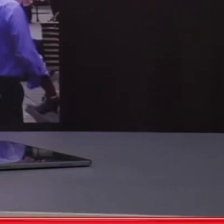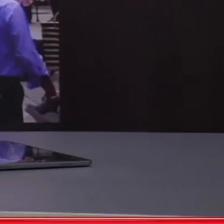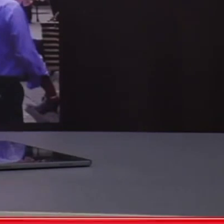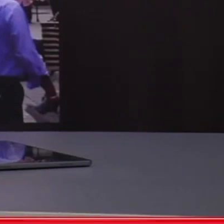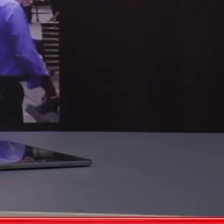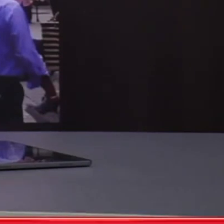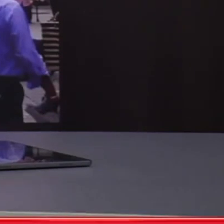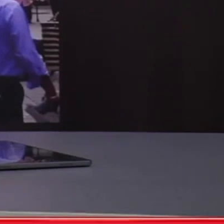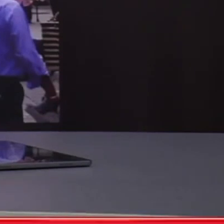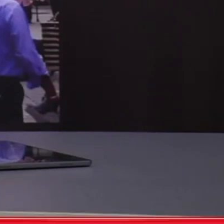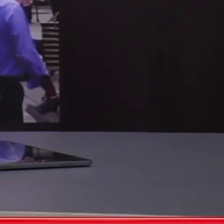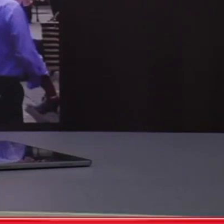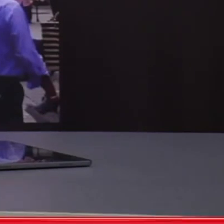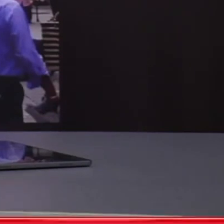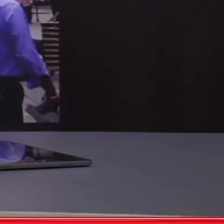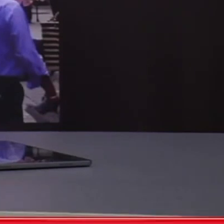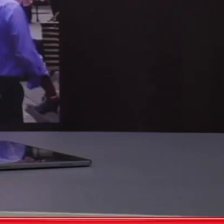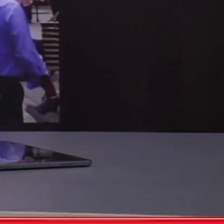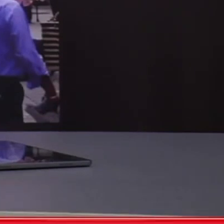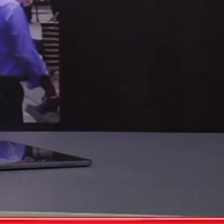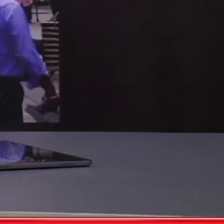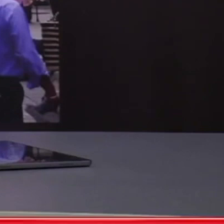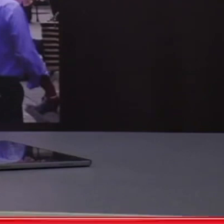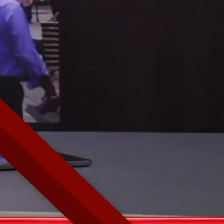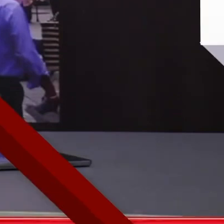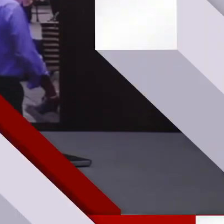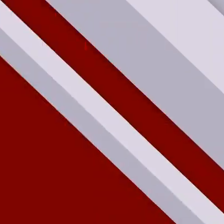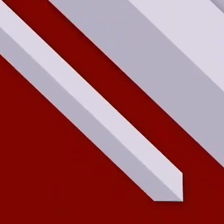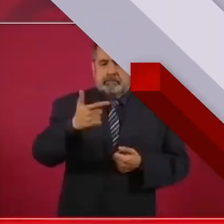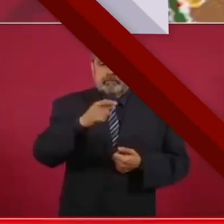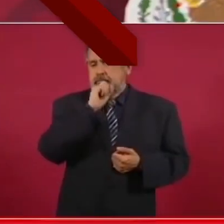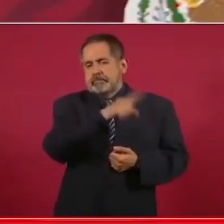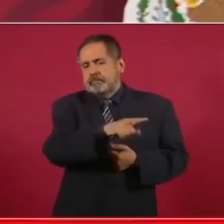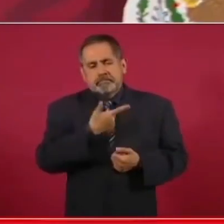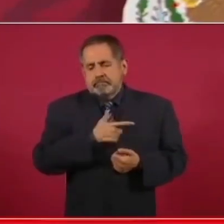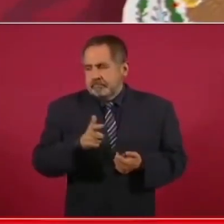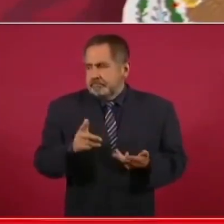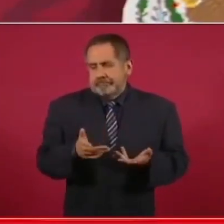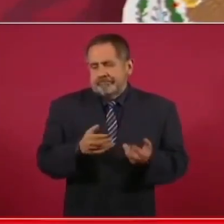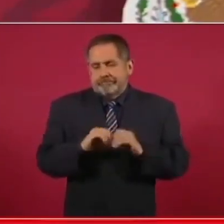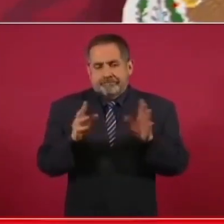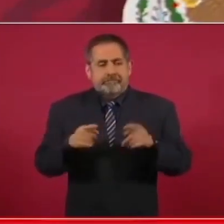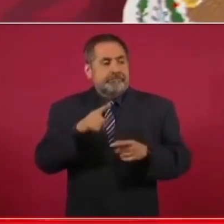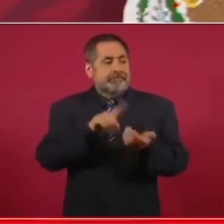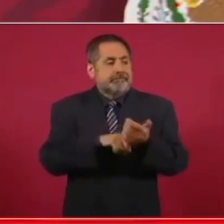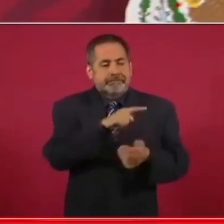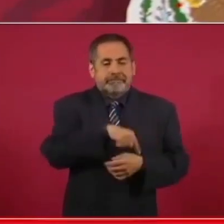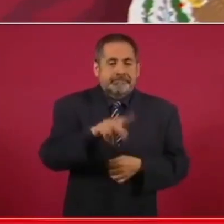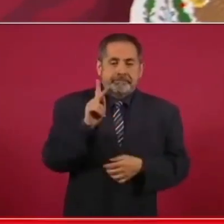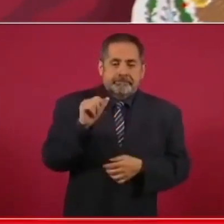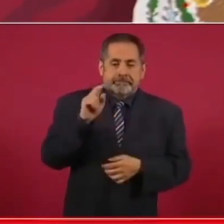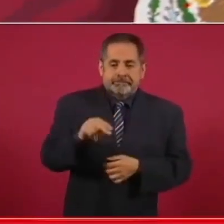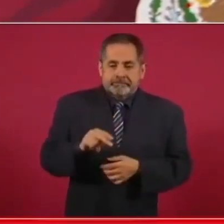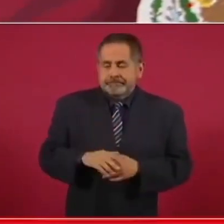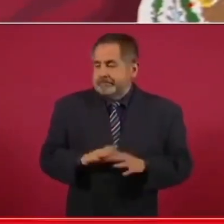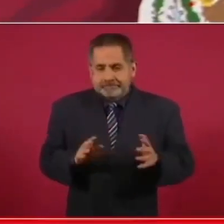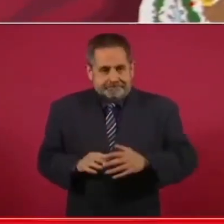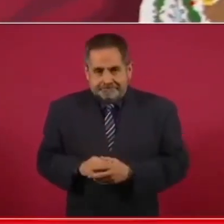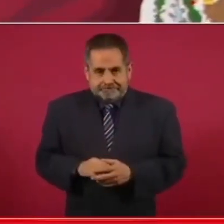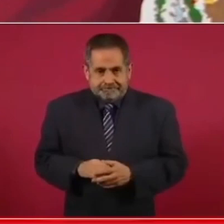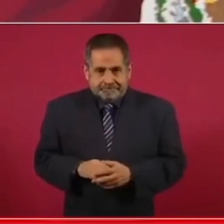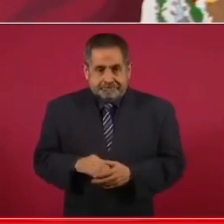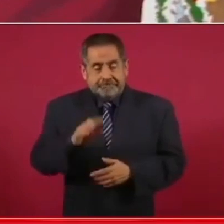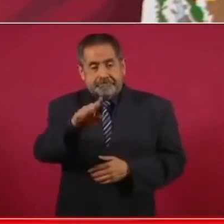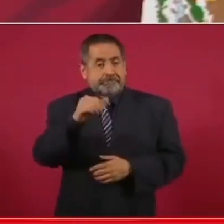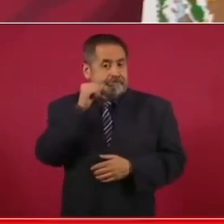de Guanajuato. Eso dijo el presidente López Obrador en la mañanera. Ya los del PAN quieren que les diga,